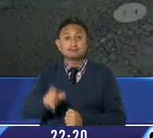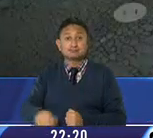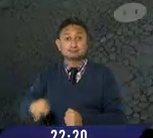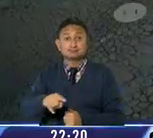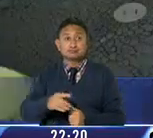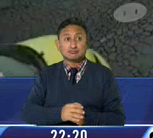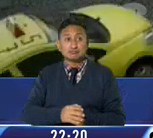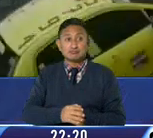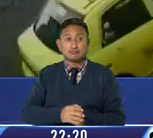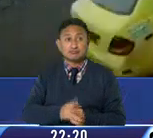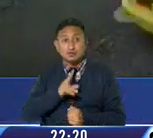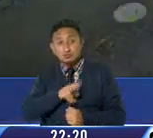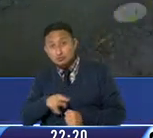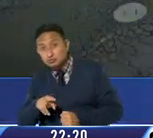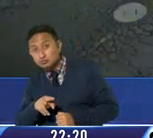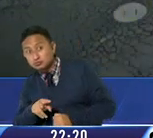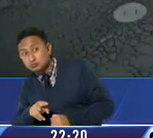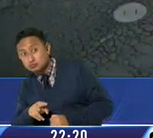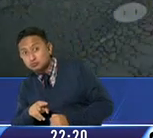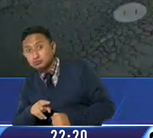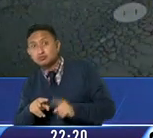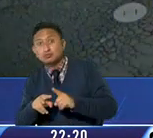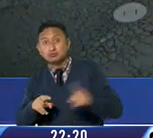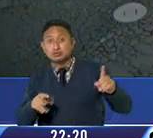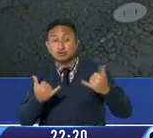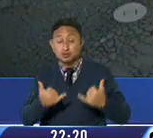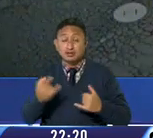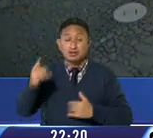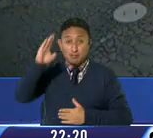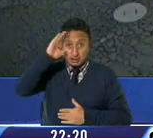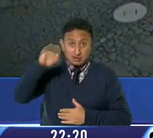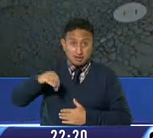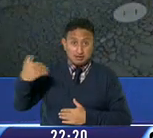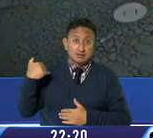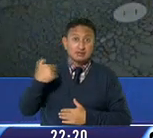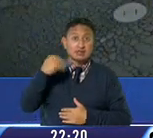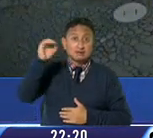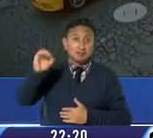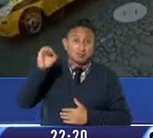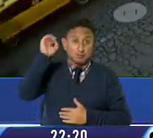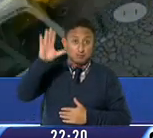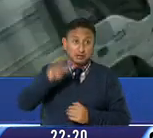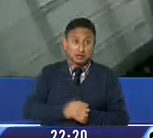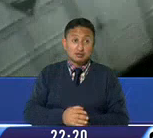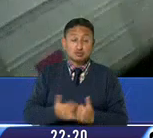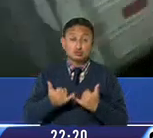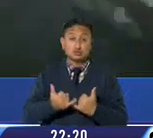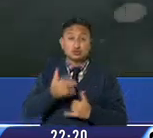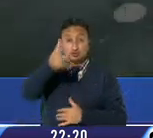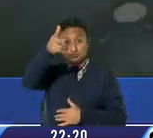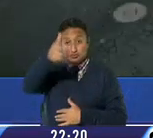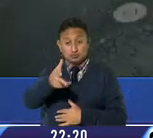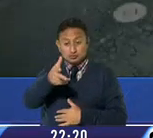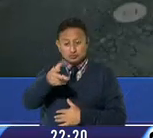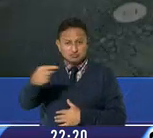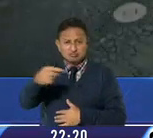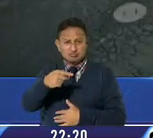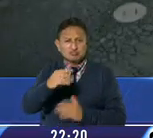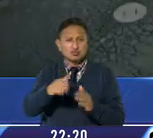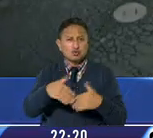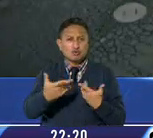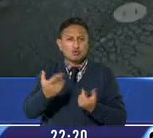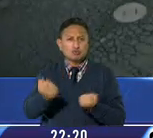cabeza, hace rato que se fueron, el video ya está en manos de la policía. Nuevamente las cámaras de seguridad revelan el modus operandi de